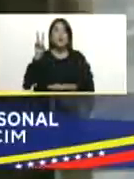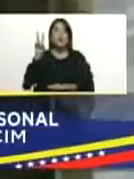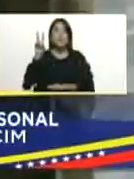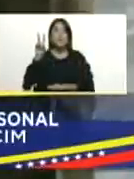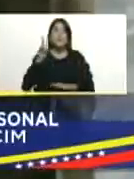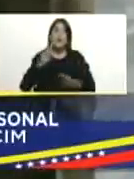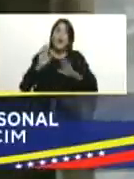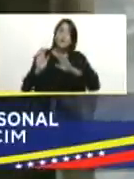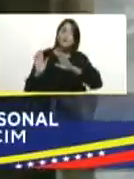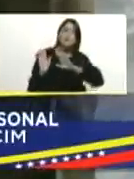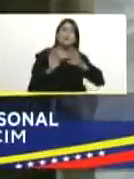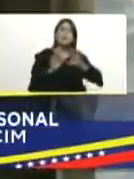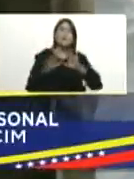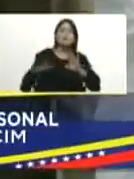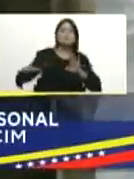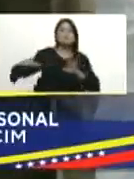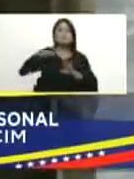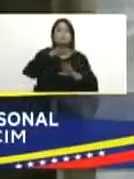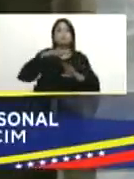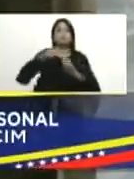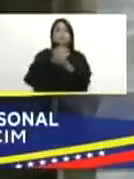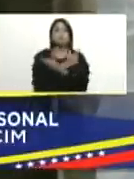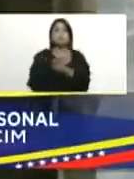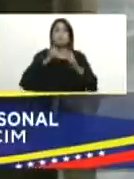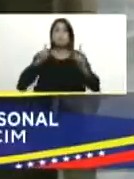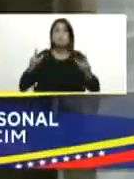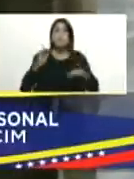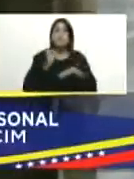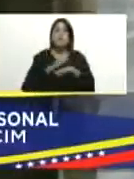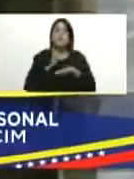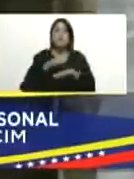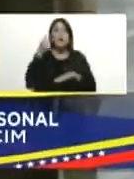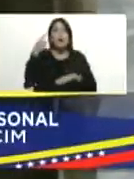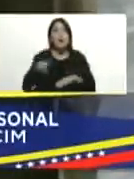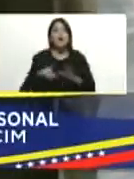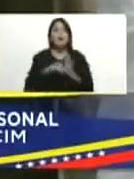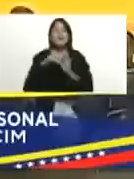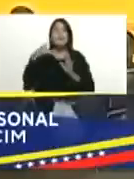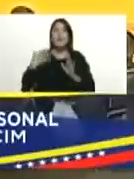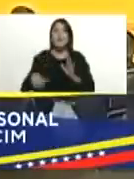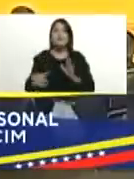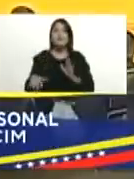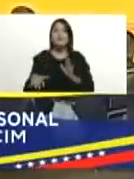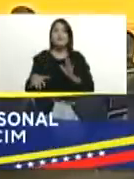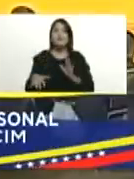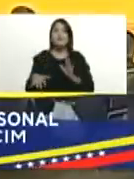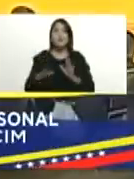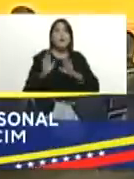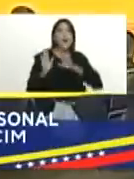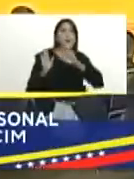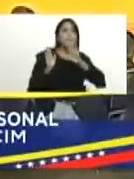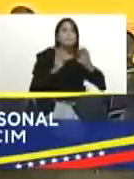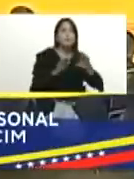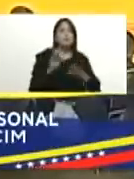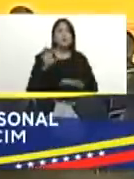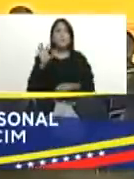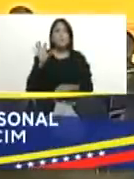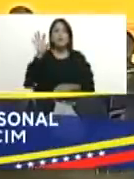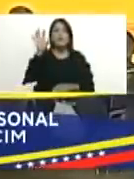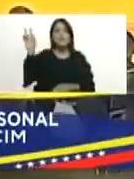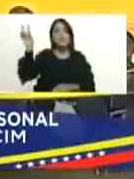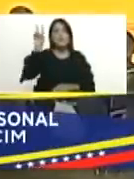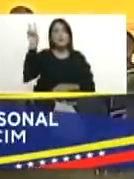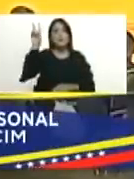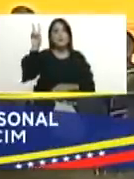de nuestras libertades y de nuestros derechos como pueblo, de la defensa de nuestra patria. Así